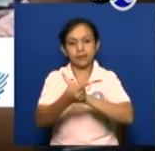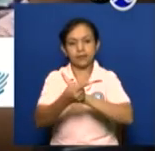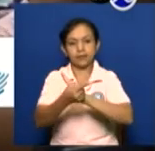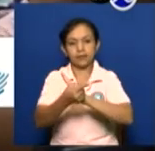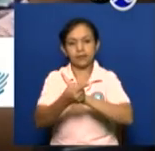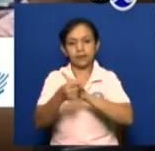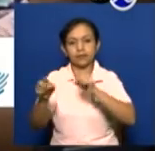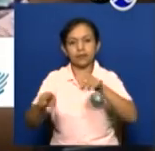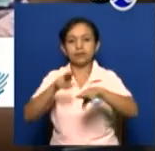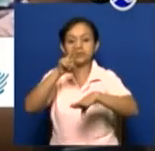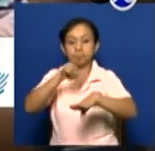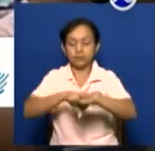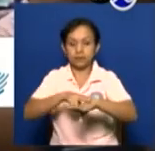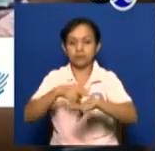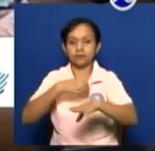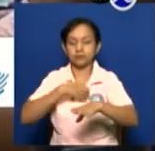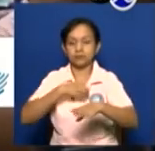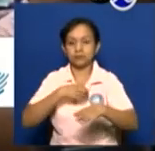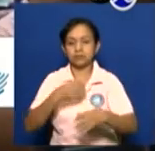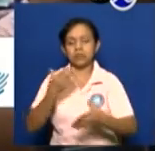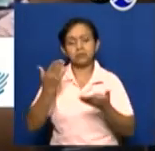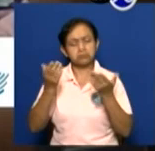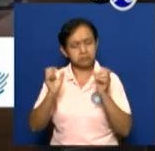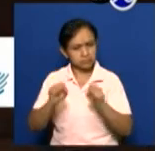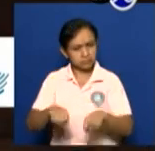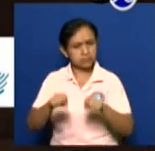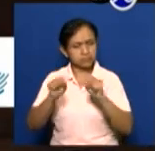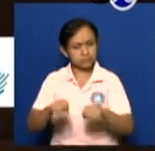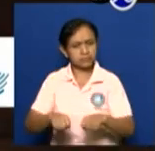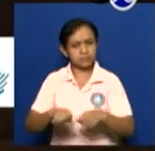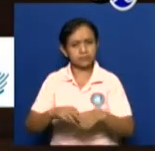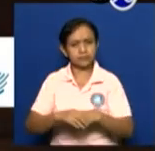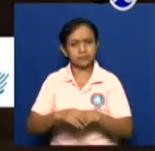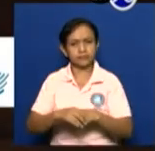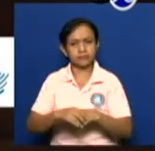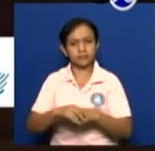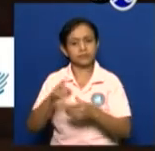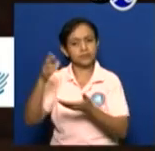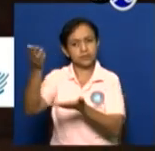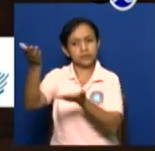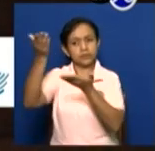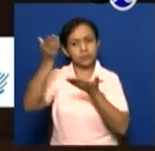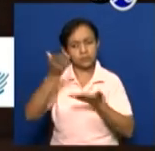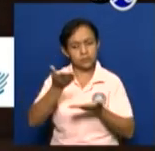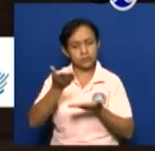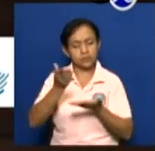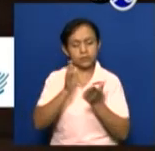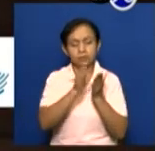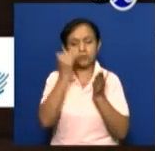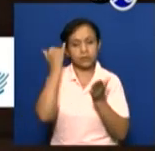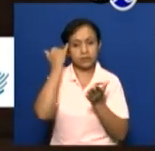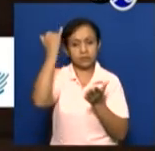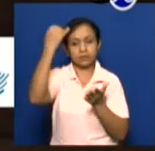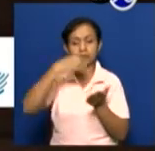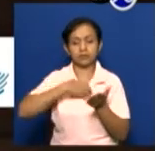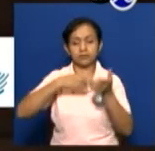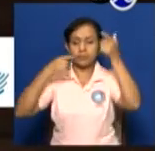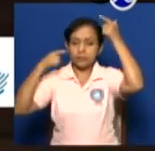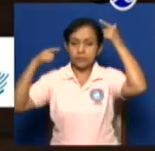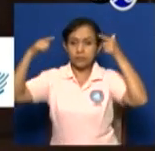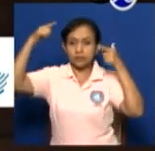patrimonio nacional? Por supuesto, el legado, el ideario y la patria de